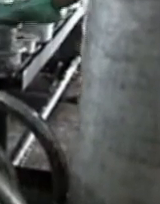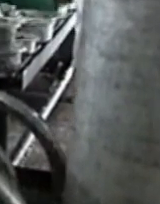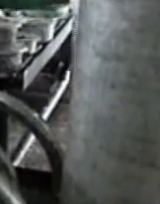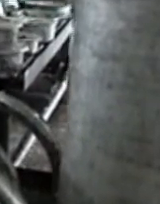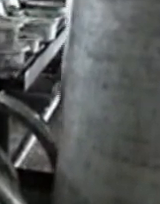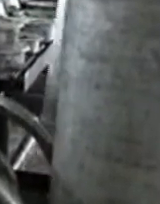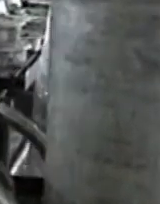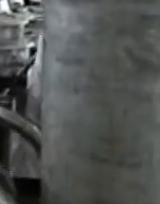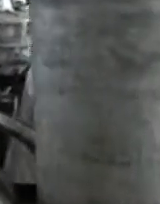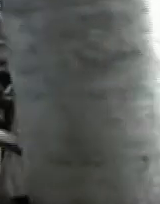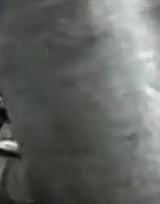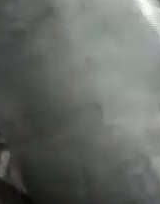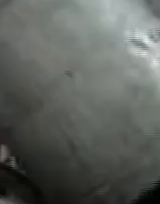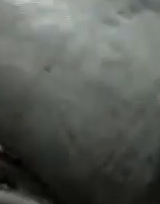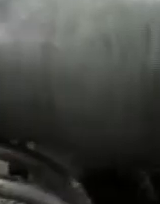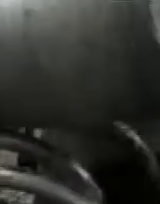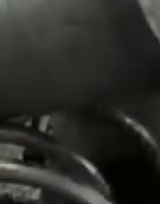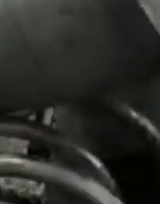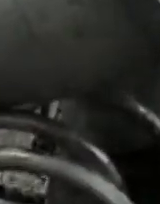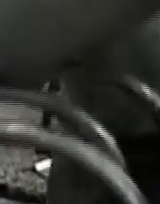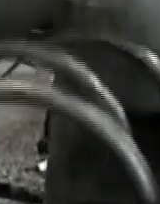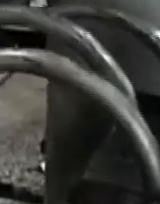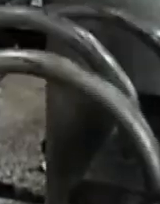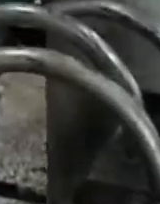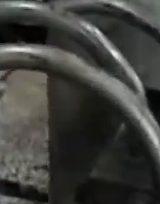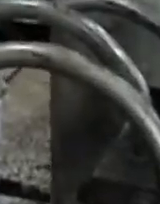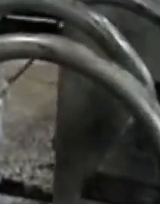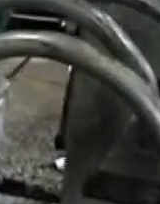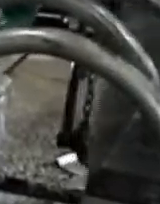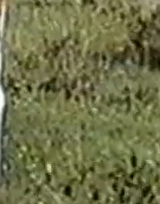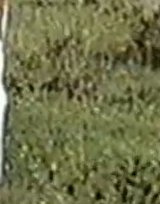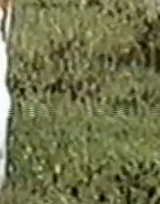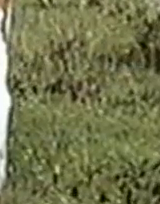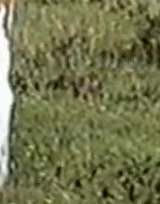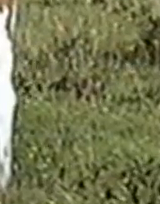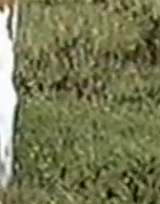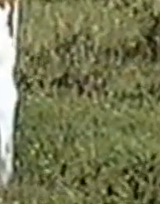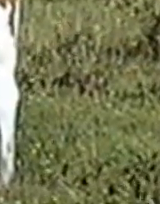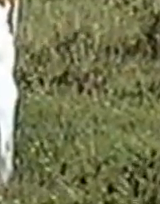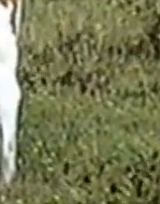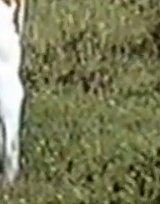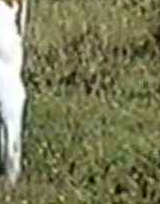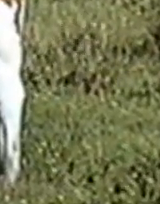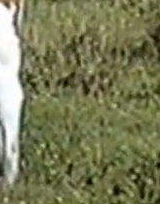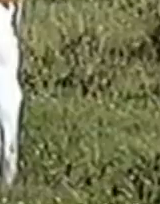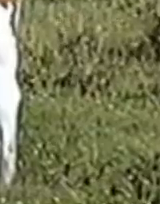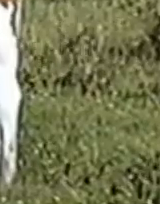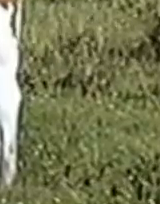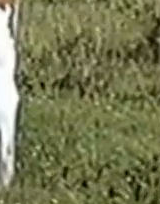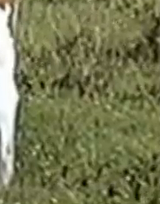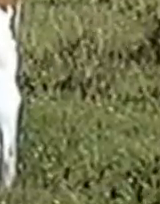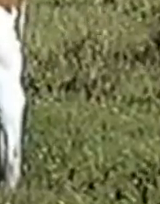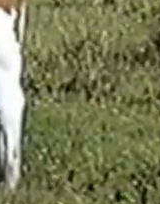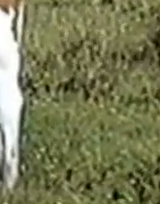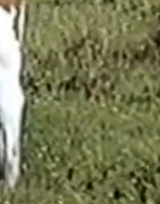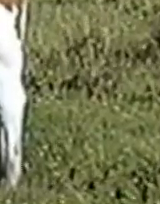Tan precisa como clara fue la intervención del diputado de esta zona, Carlos Recondo, que en el hemiciclo señaló